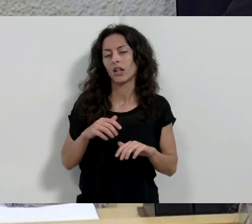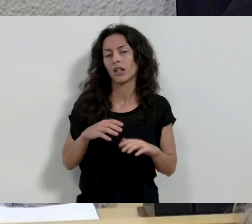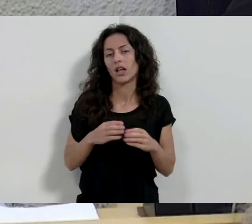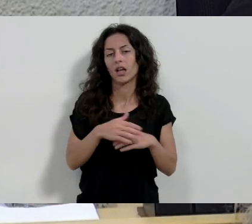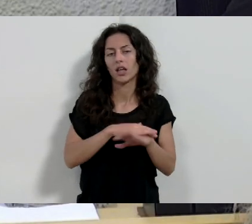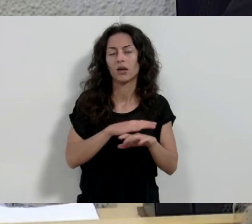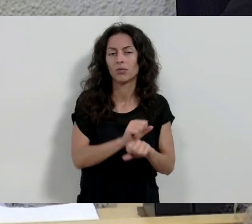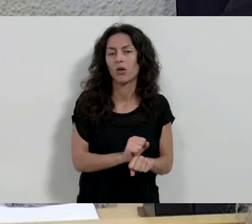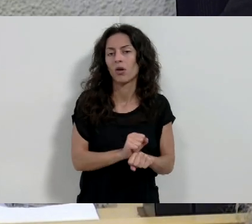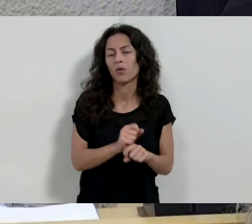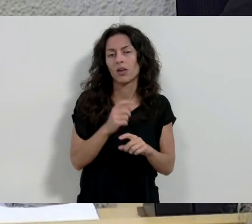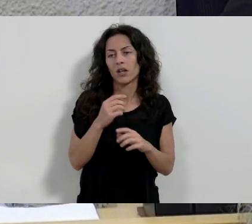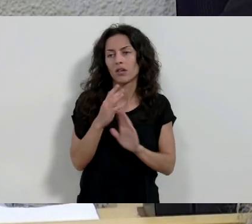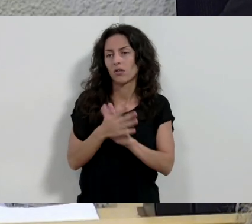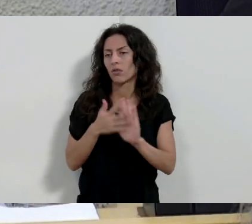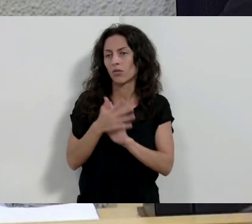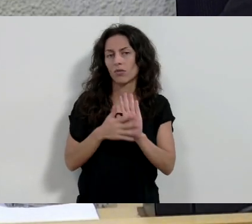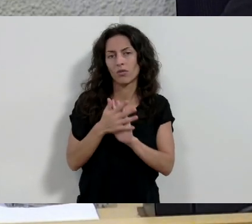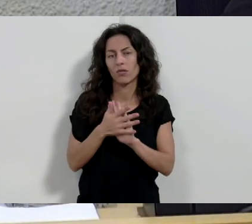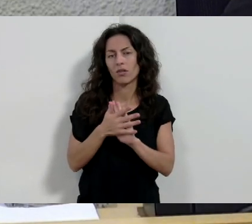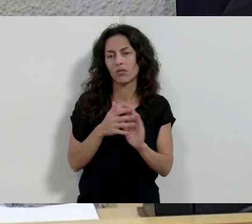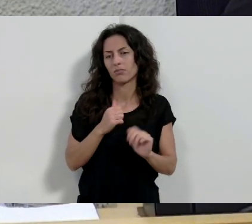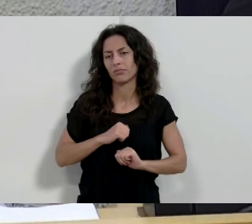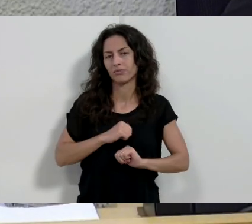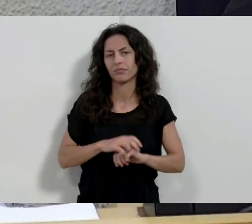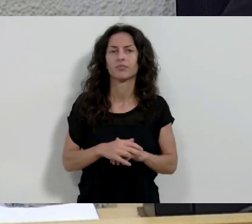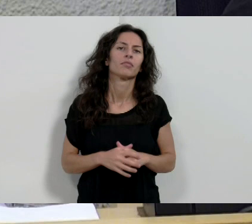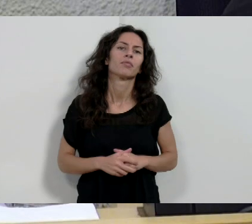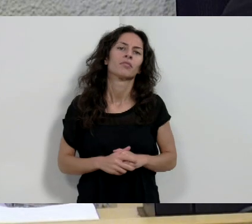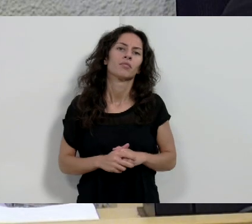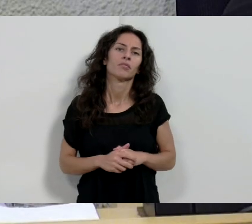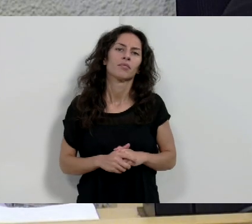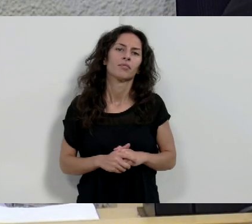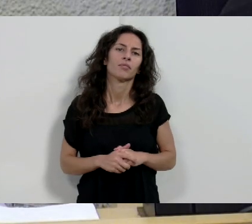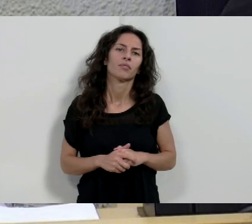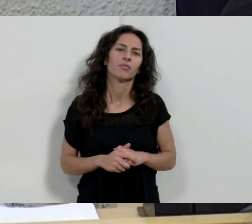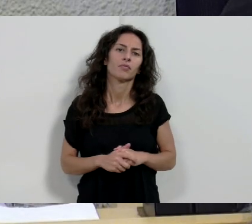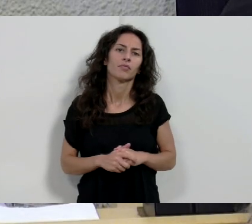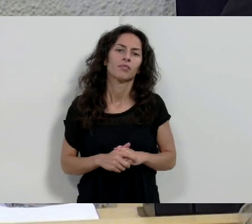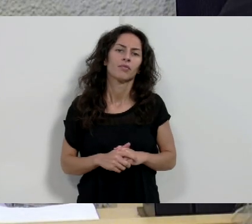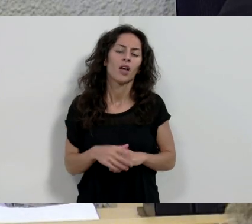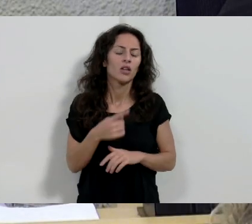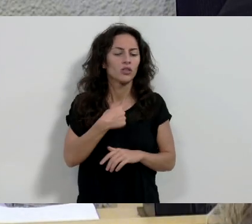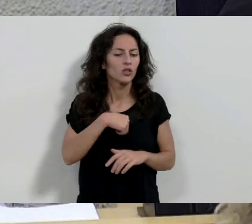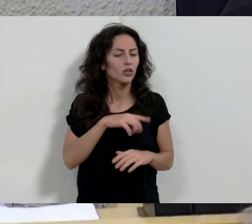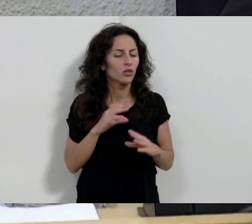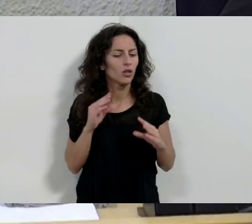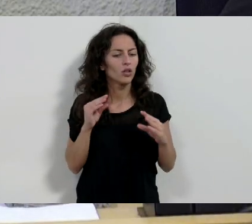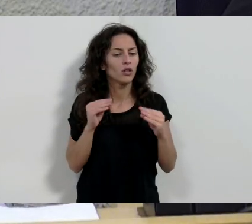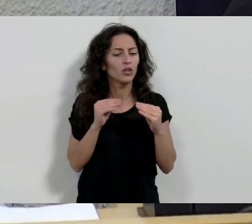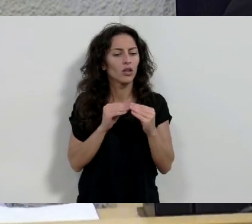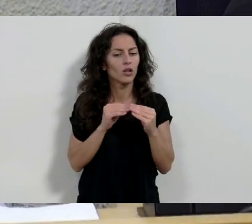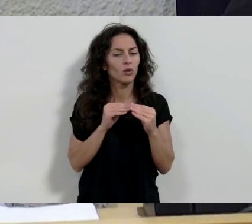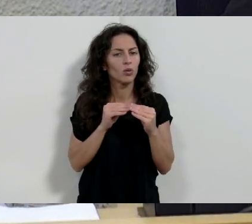gobierno sobre este particular. Y en principio, pues como le digo, estamos de acuerdo en el fondo,